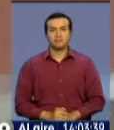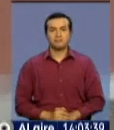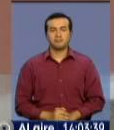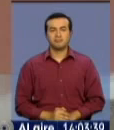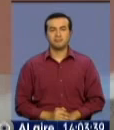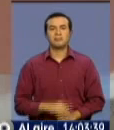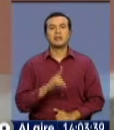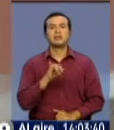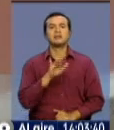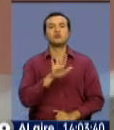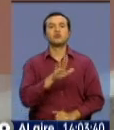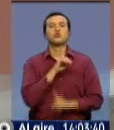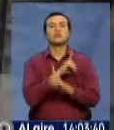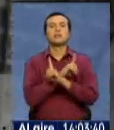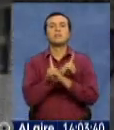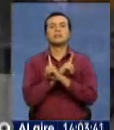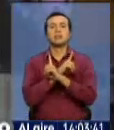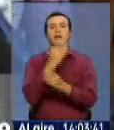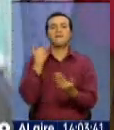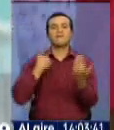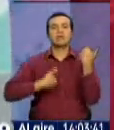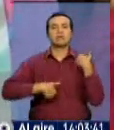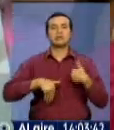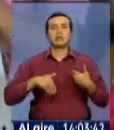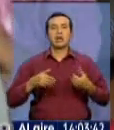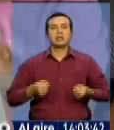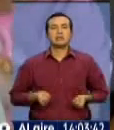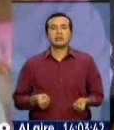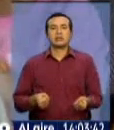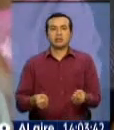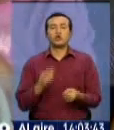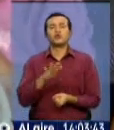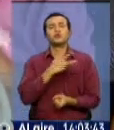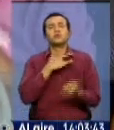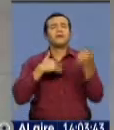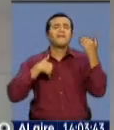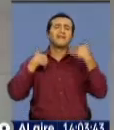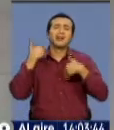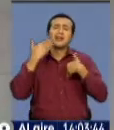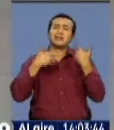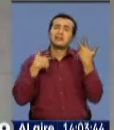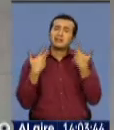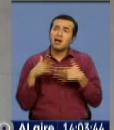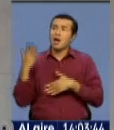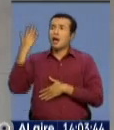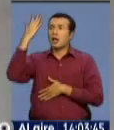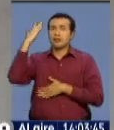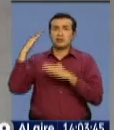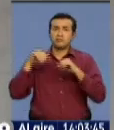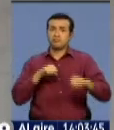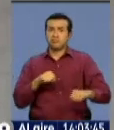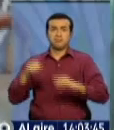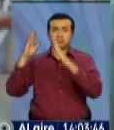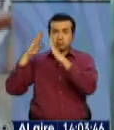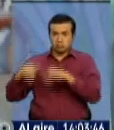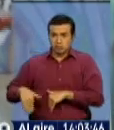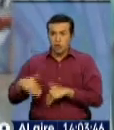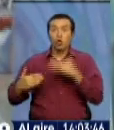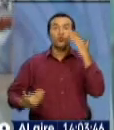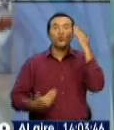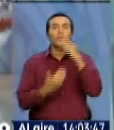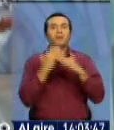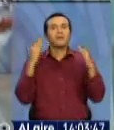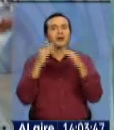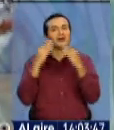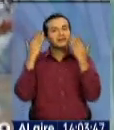Defimera tiene discapacidad física y utiliza una silla de ruedas. Su alegría es grande porque después de perder su vivienda en el terremoto, ahora recibió una